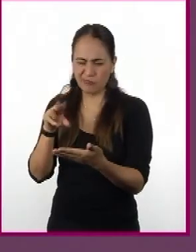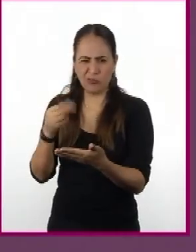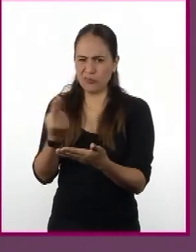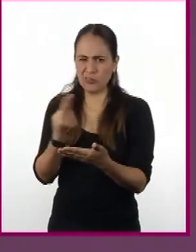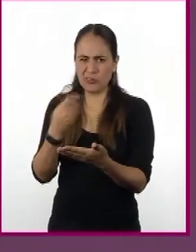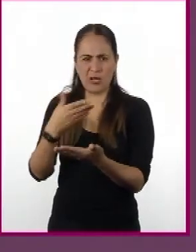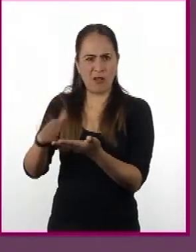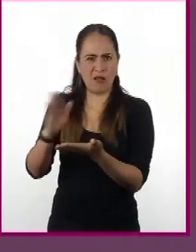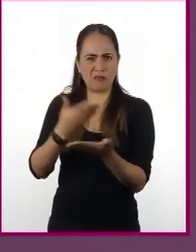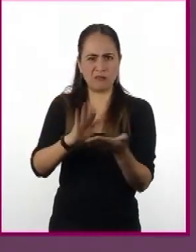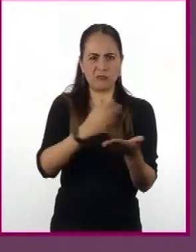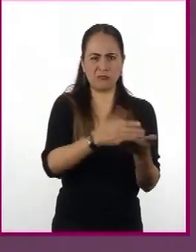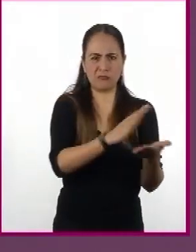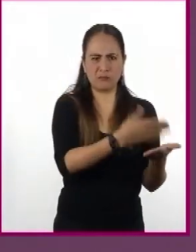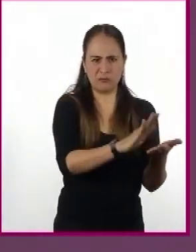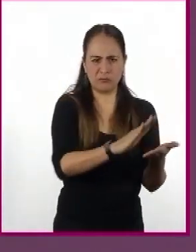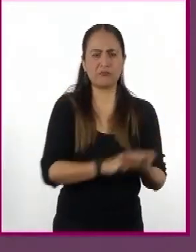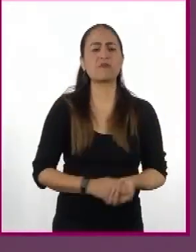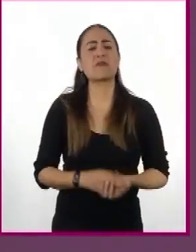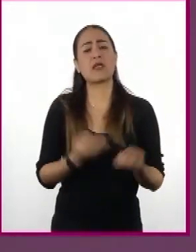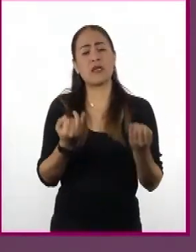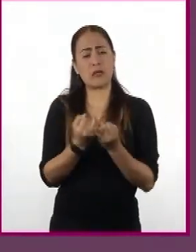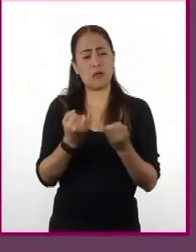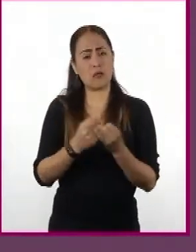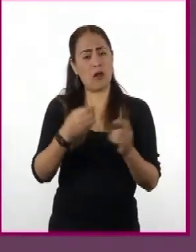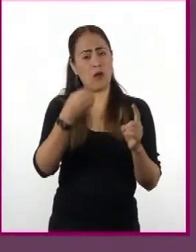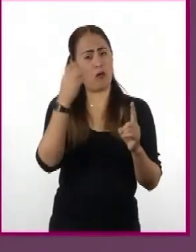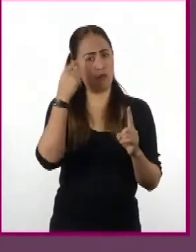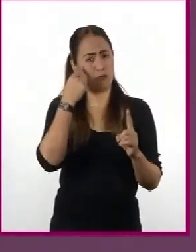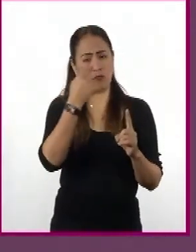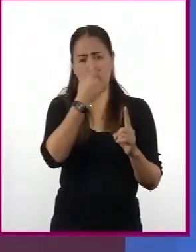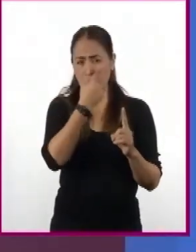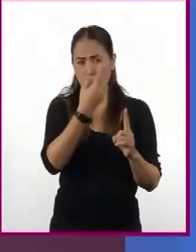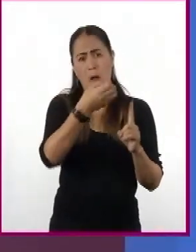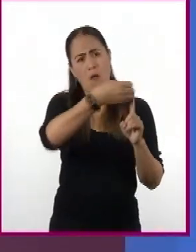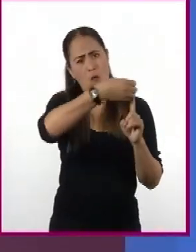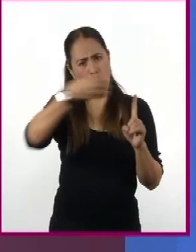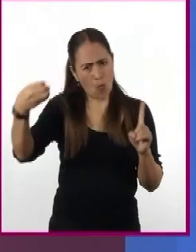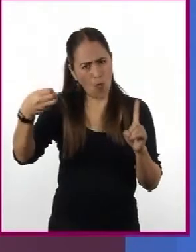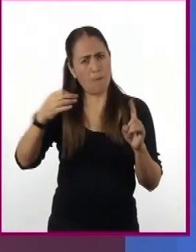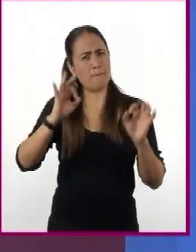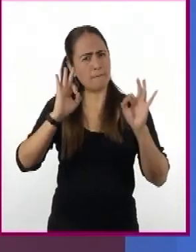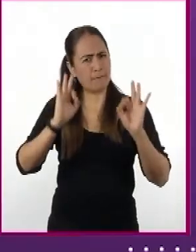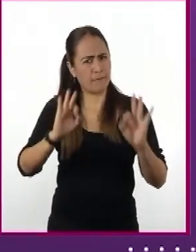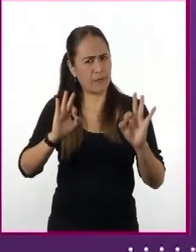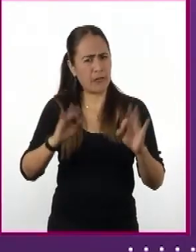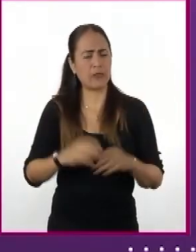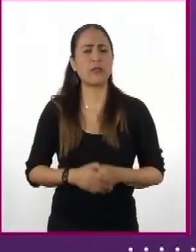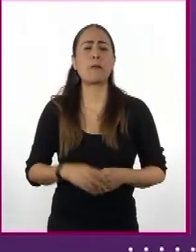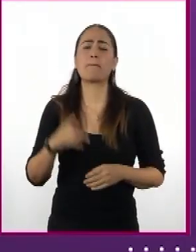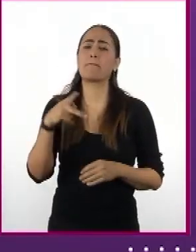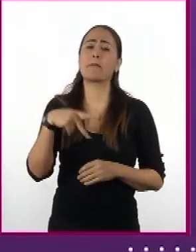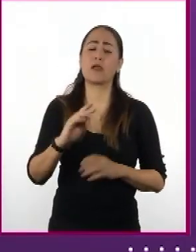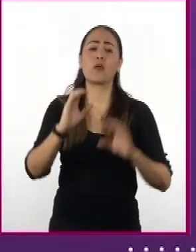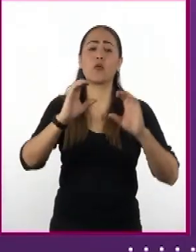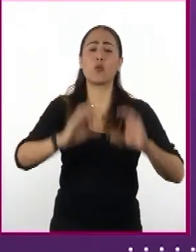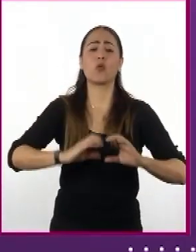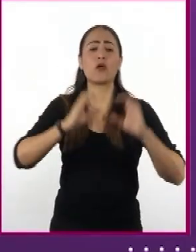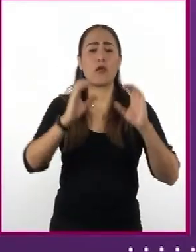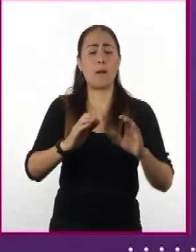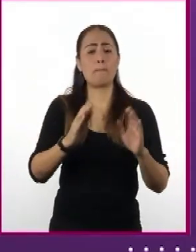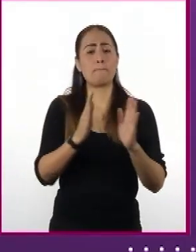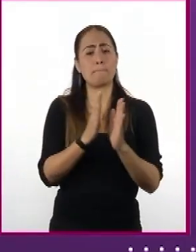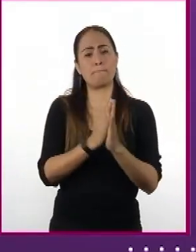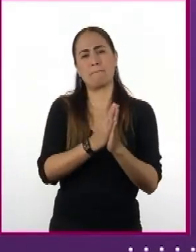innecesario, observando un criterio coherente y de orden lógico. Pero mucho cuidado, el material seleccionado debe